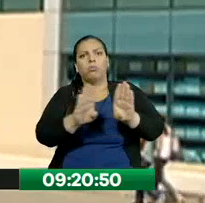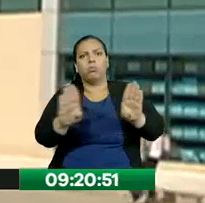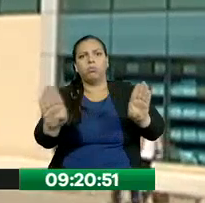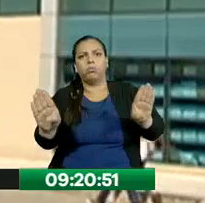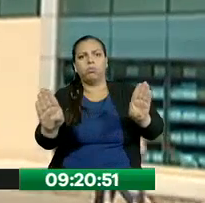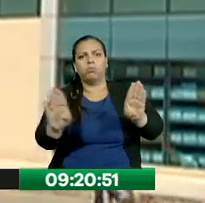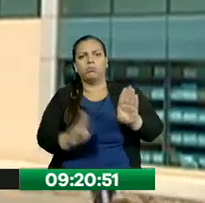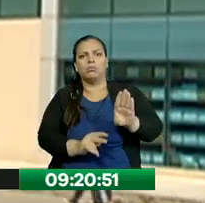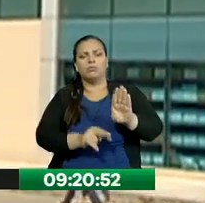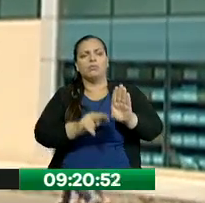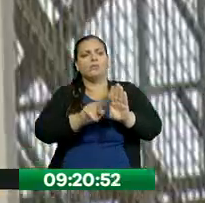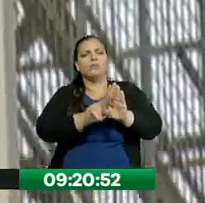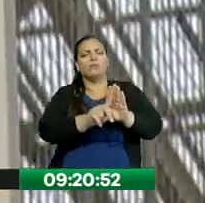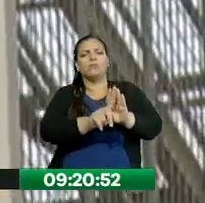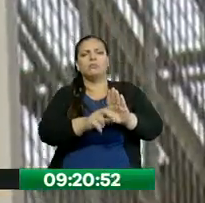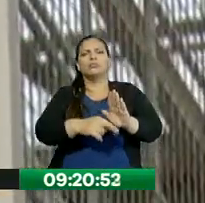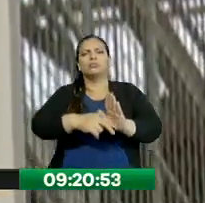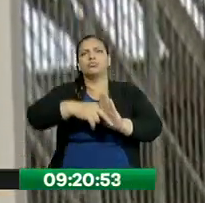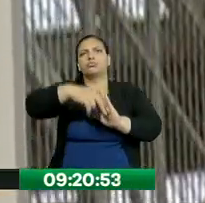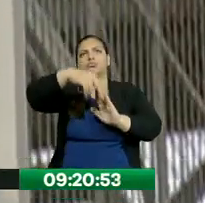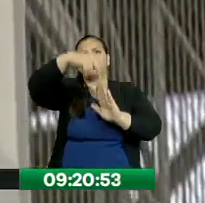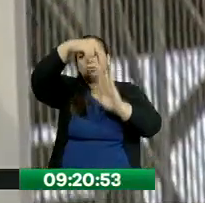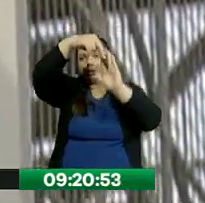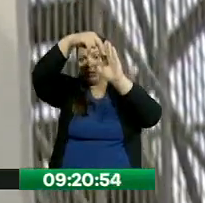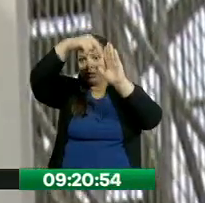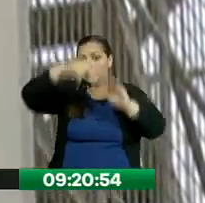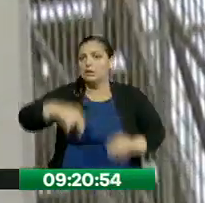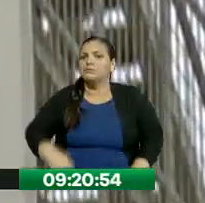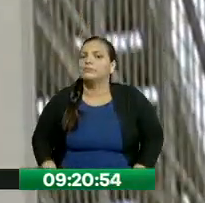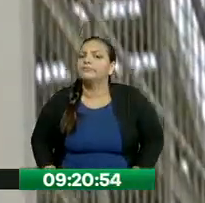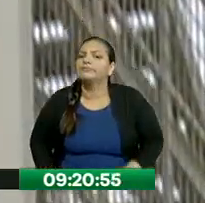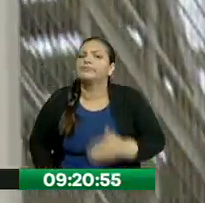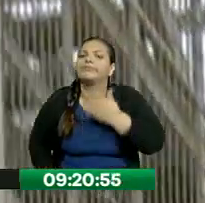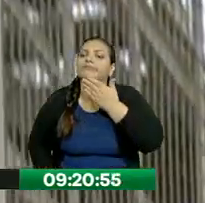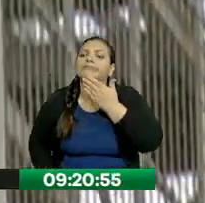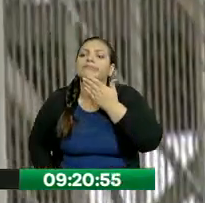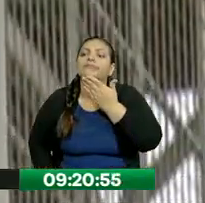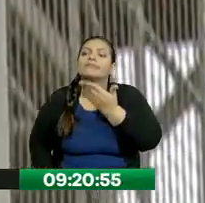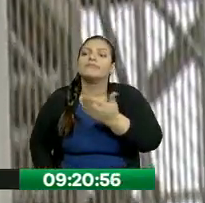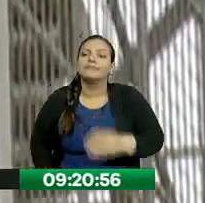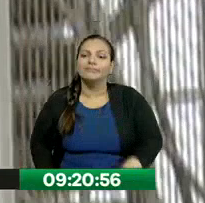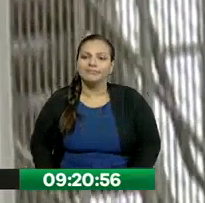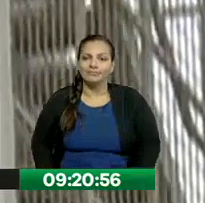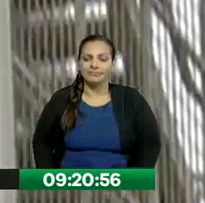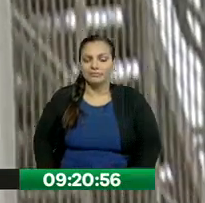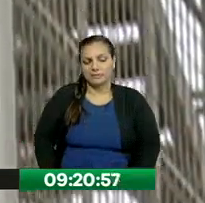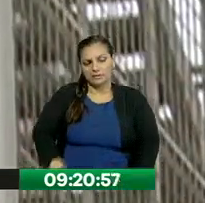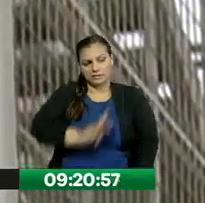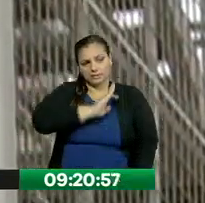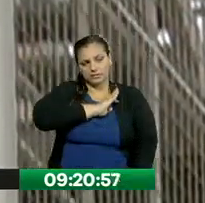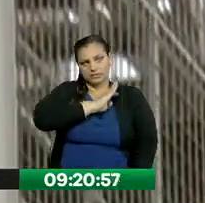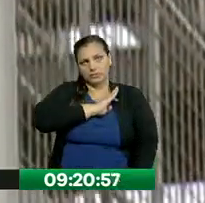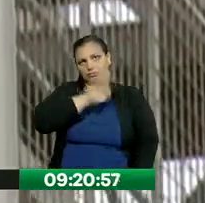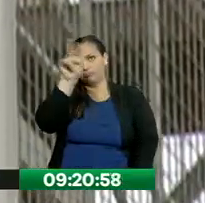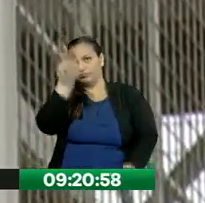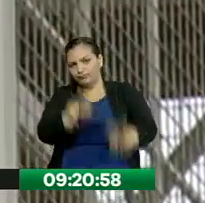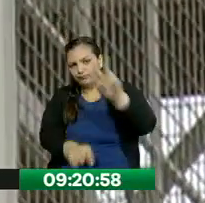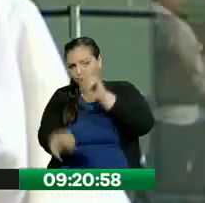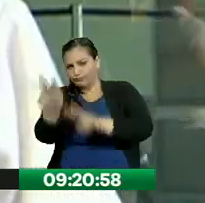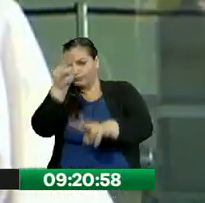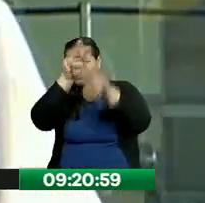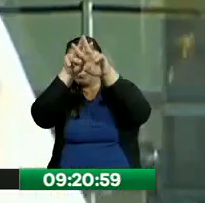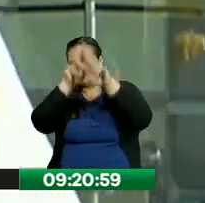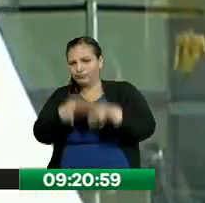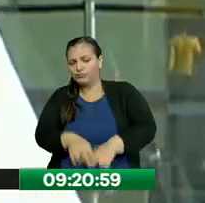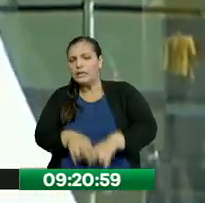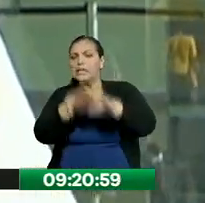medida recomendable. Piden una revisión a la estructura. Tener una revisada, por si acaso los técnicos, ¿no? Pero tiemblo. Que